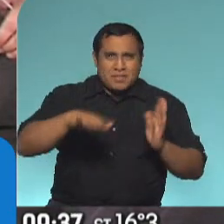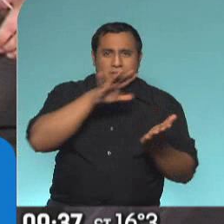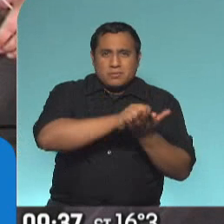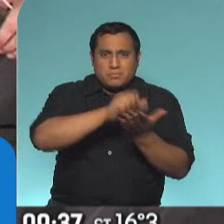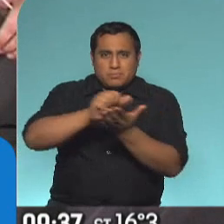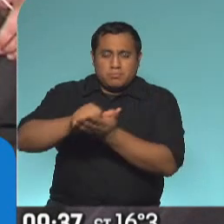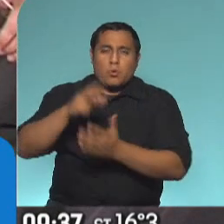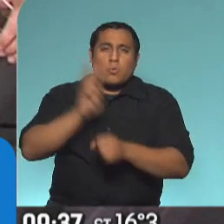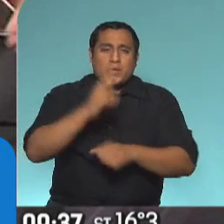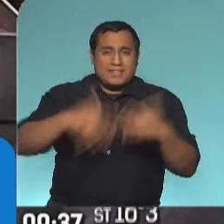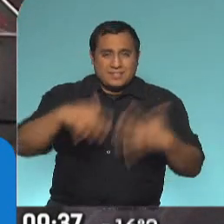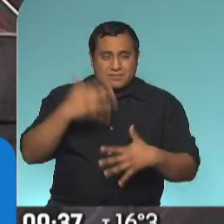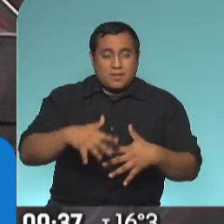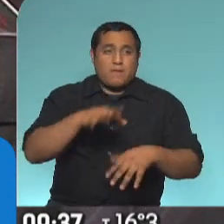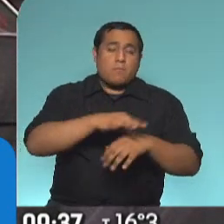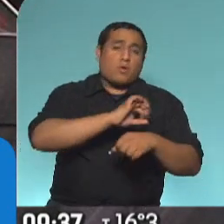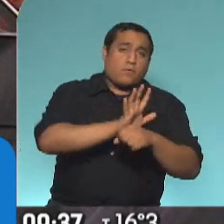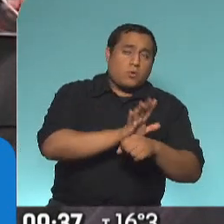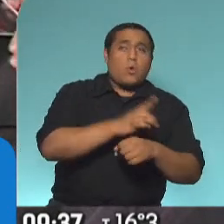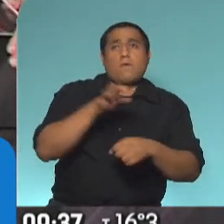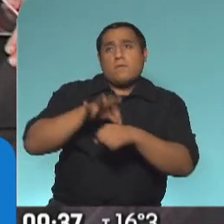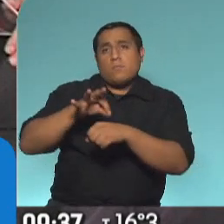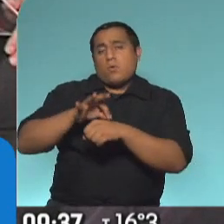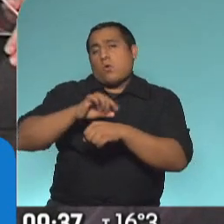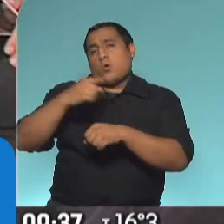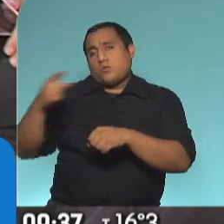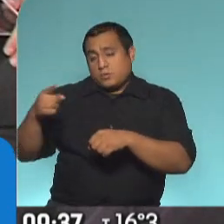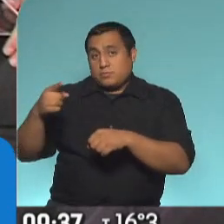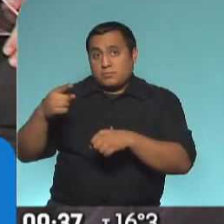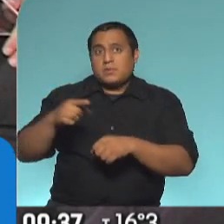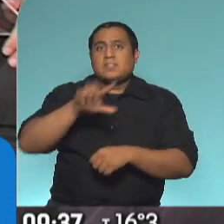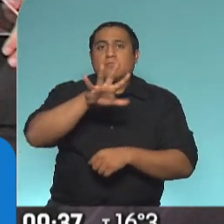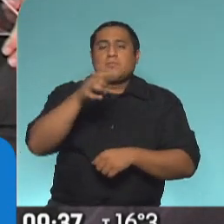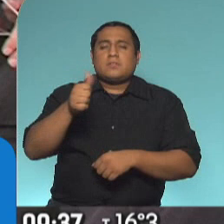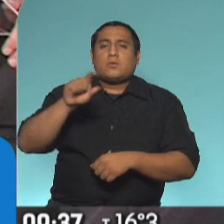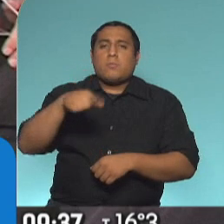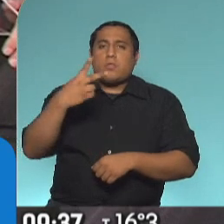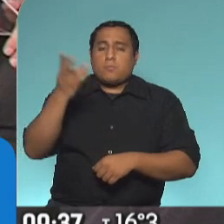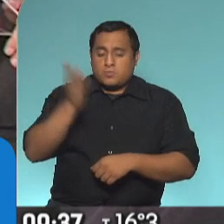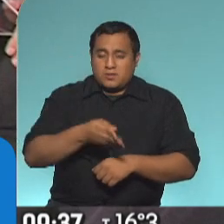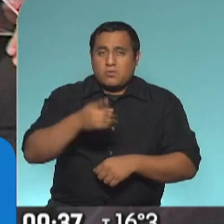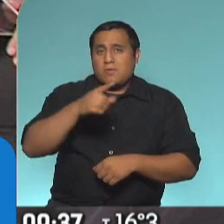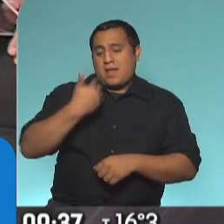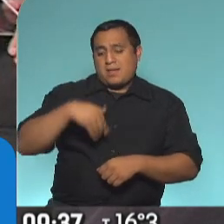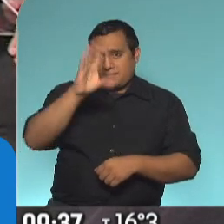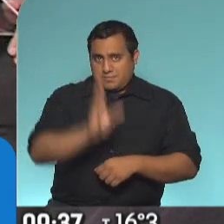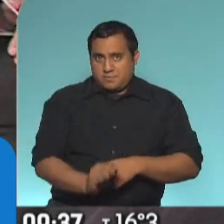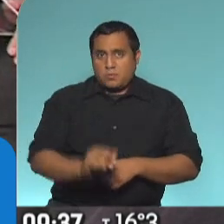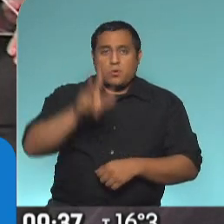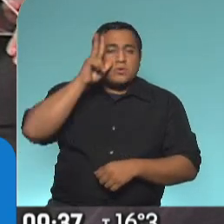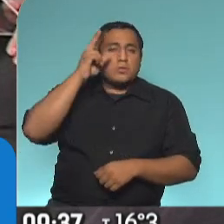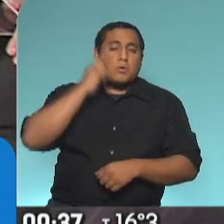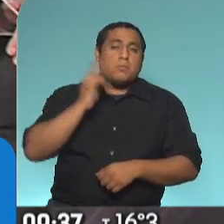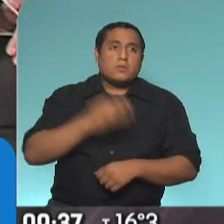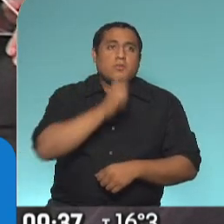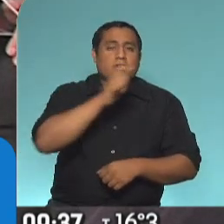terapia intensiva por patología COVID y no COVID, observamos un 56,2% a nivel nacional,